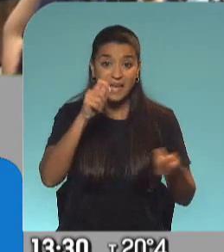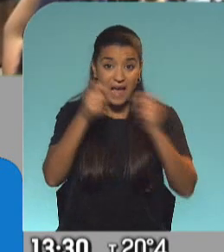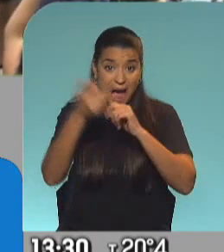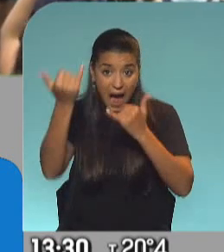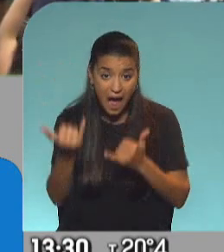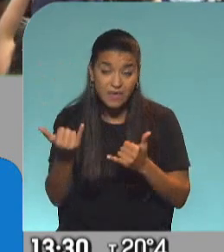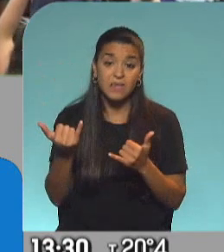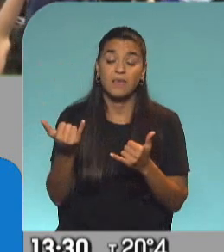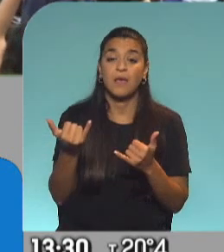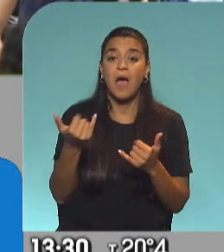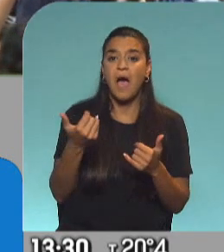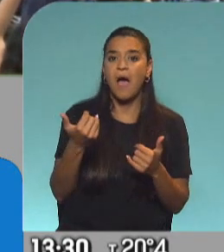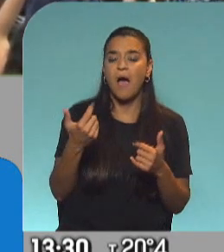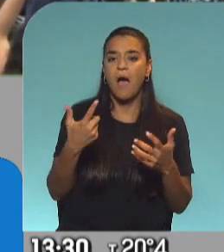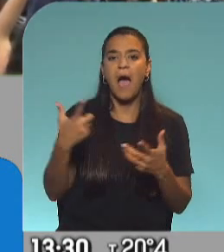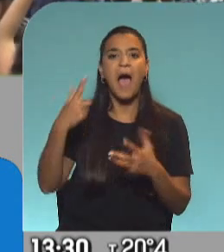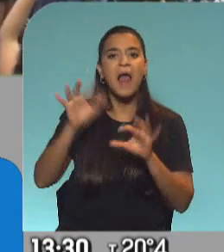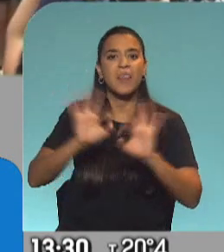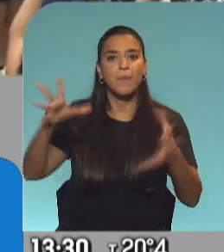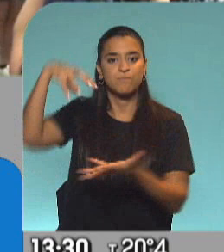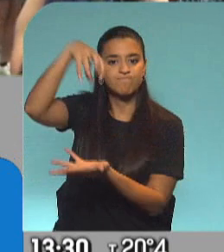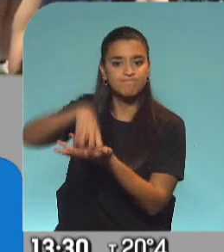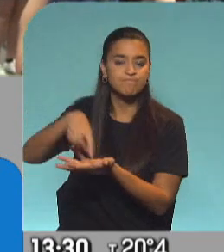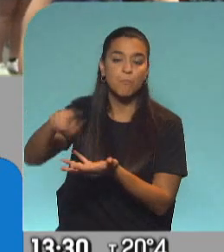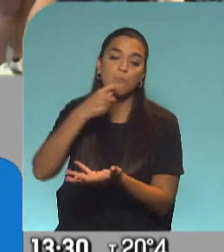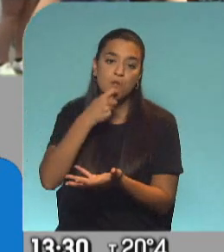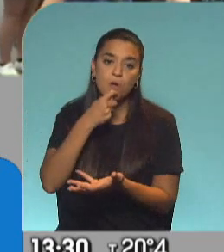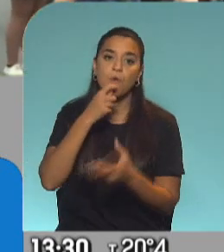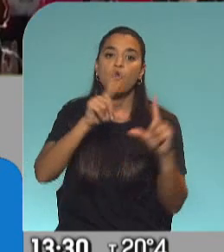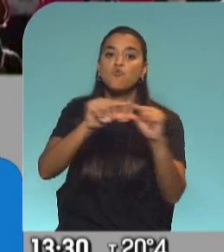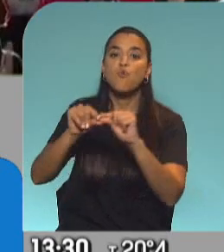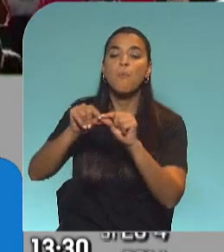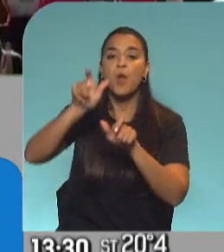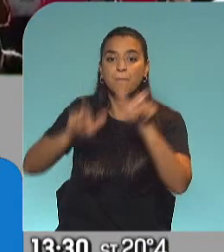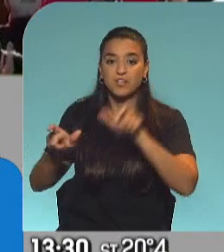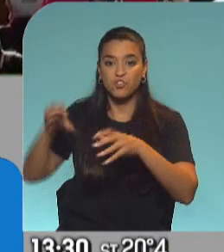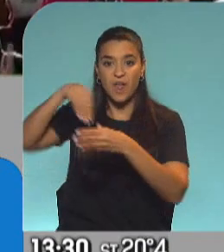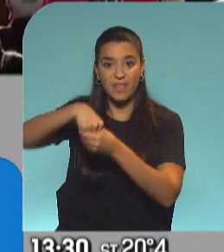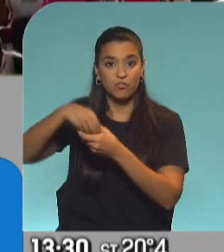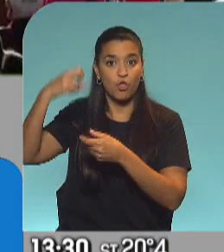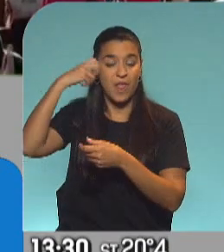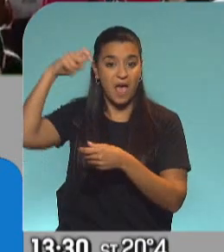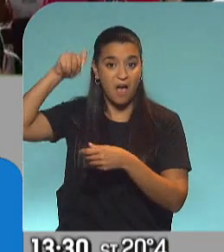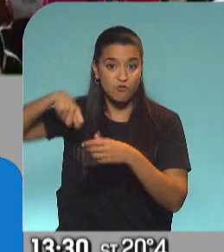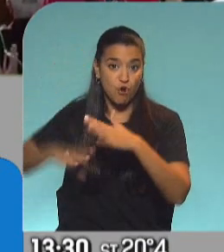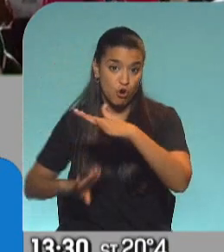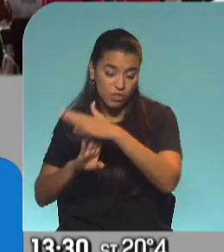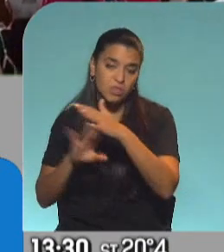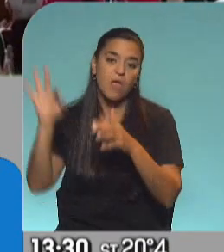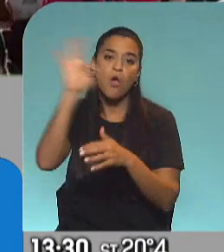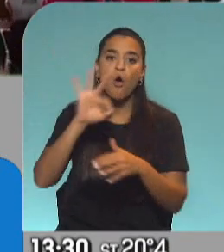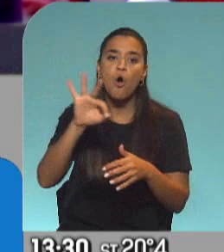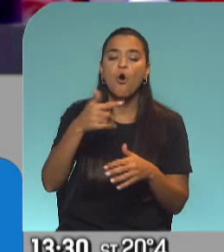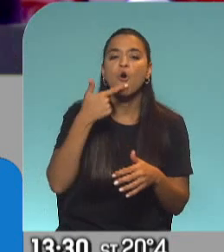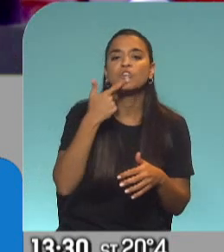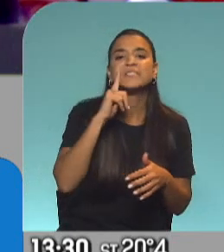reformas a la institucionalidad democrática, como por ejemplo el número de miembros de la Corte, como por ejemplo qué va a pasar con el